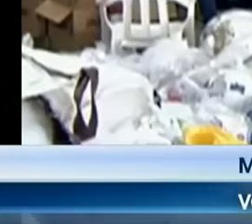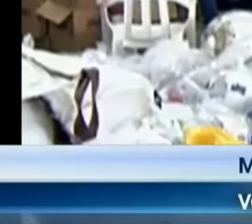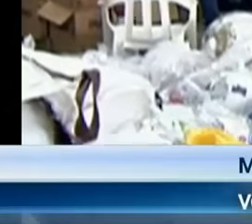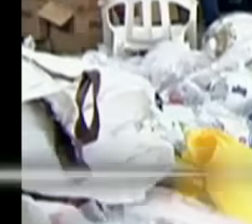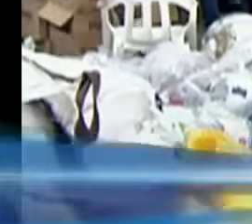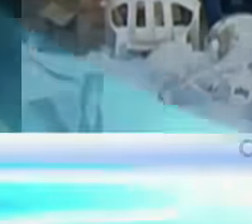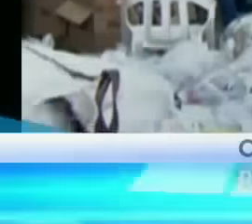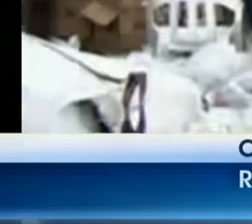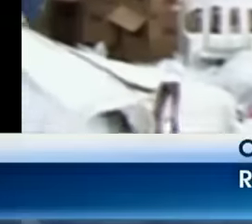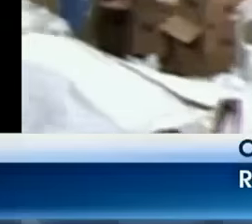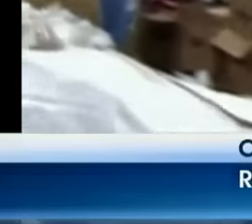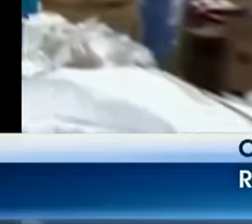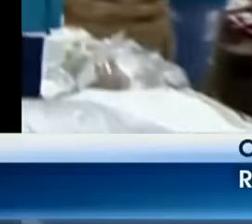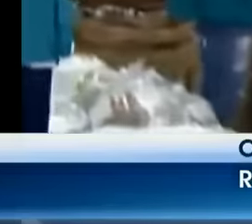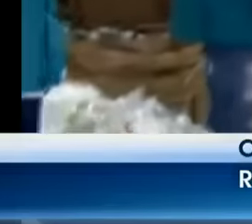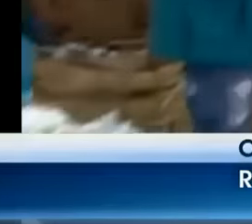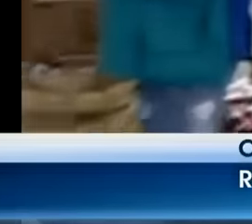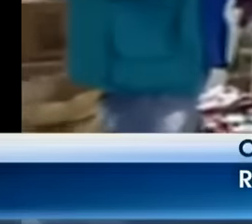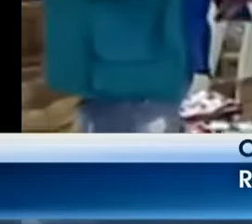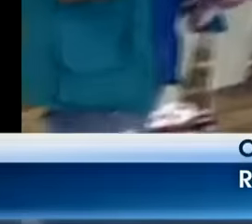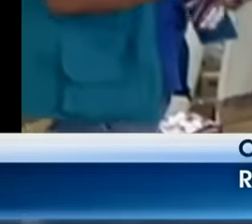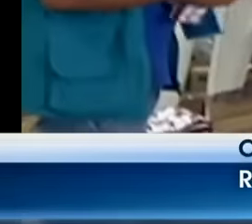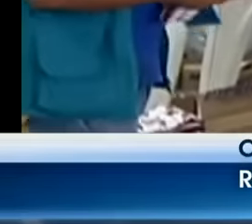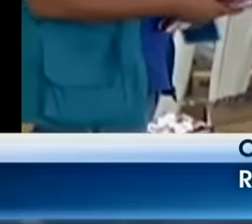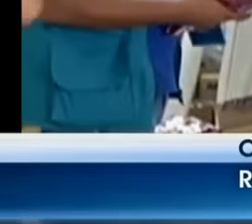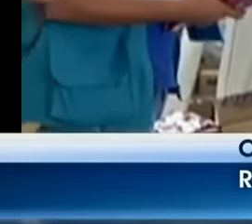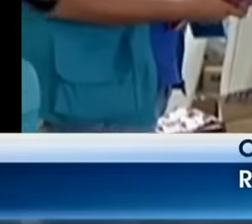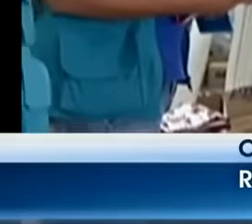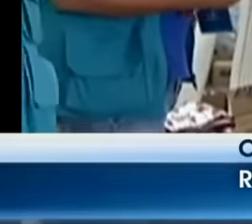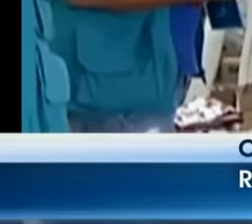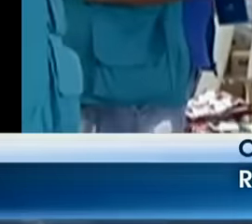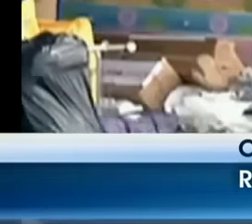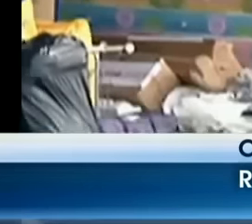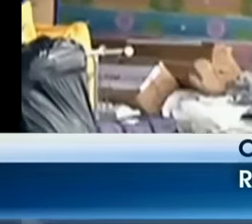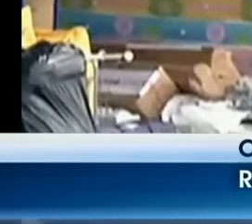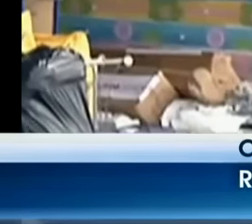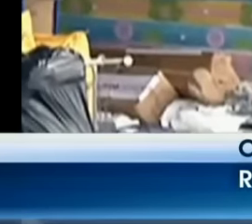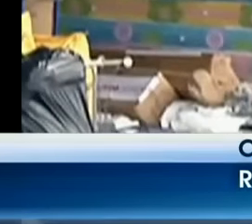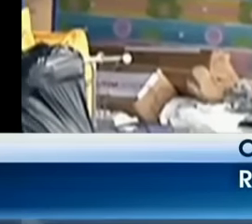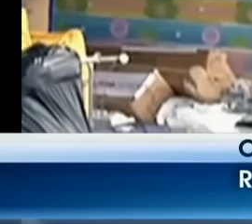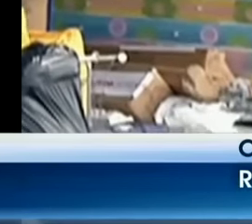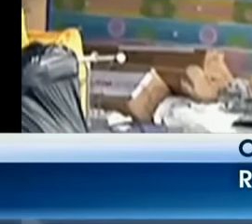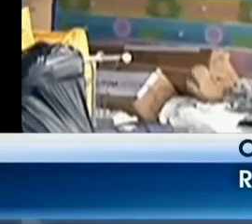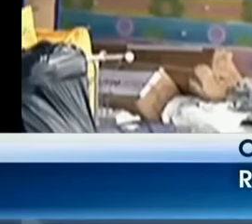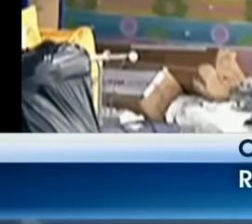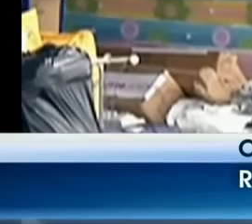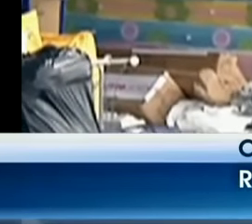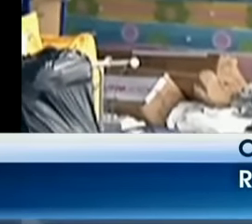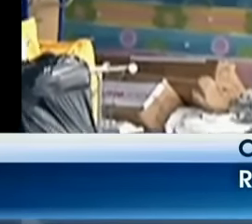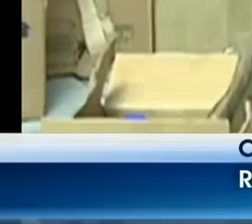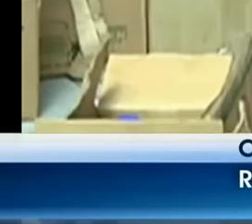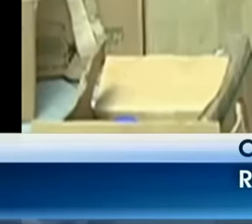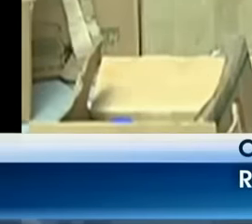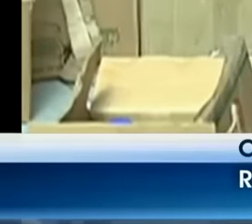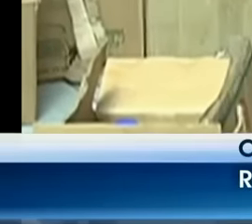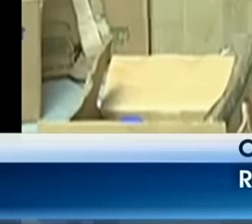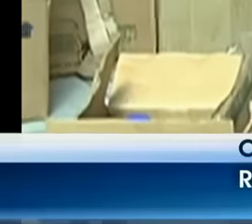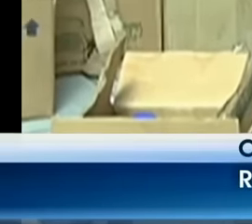Sin embargo, cada vez llegan más donaciones de la empresa privada y de la sociedad civil, por lo que se requiere una mayor presencia